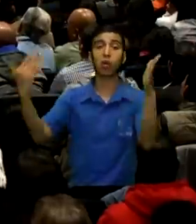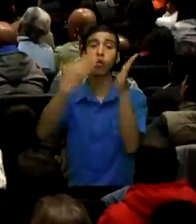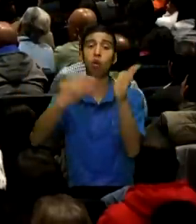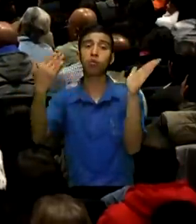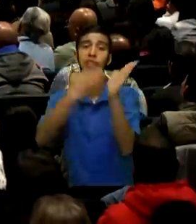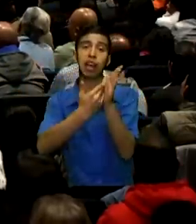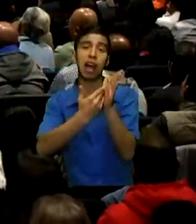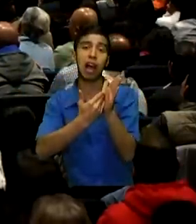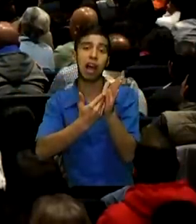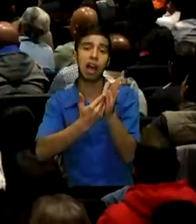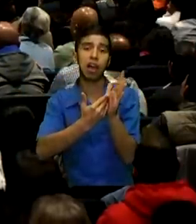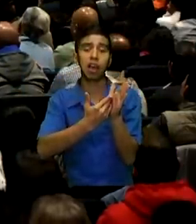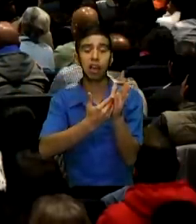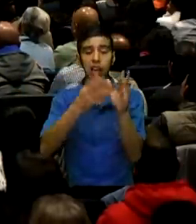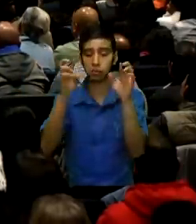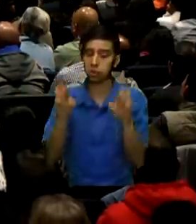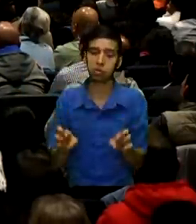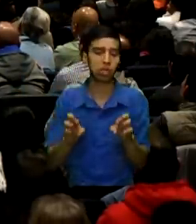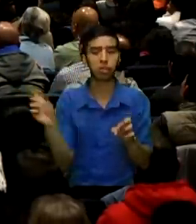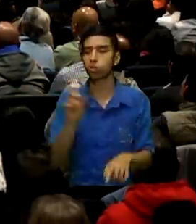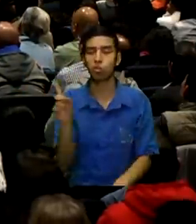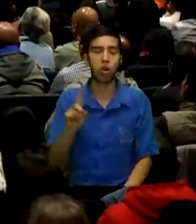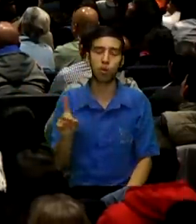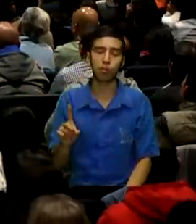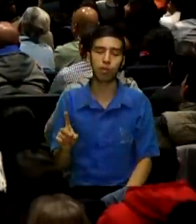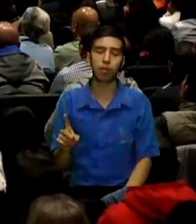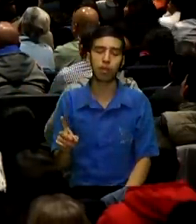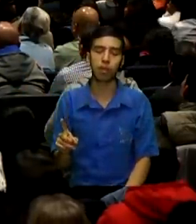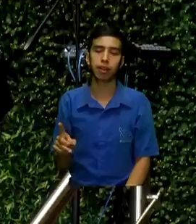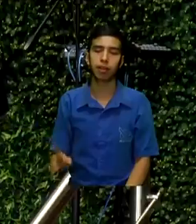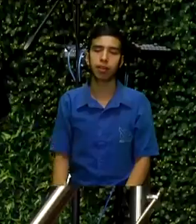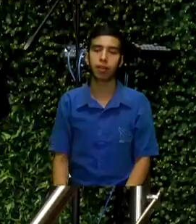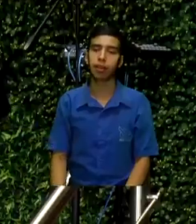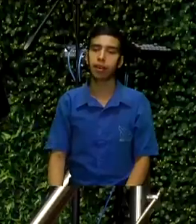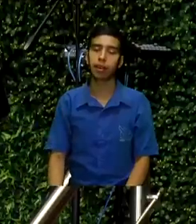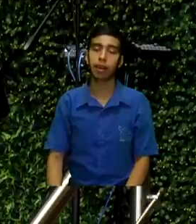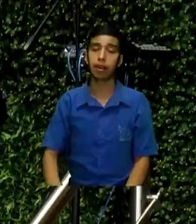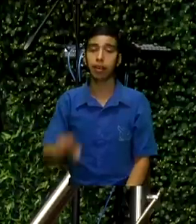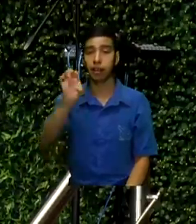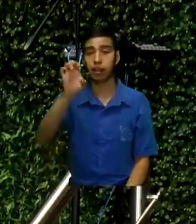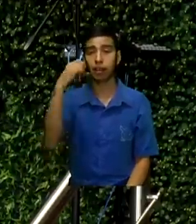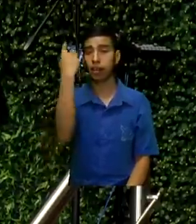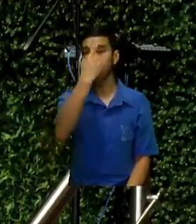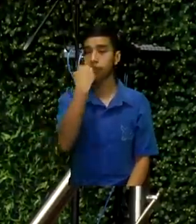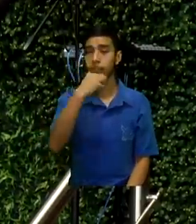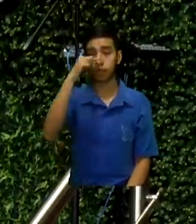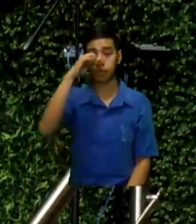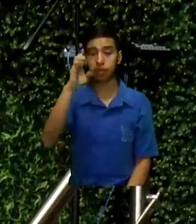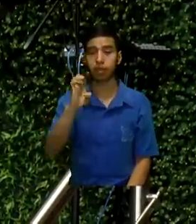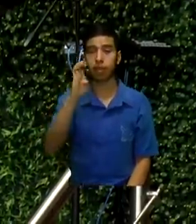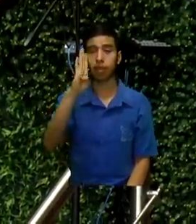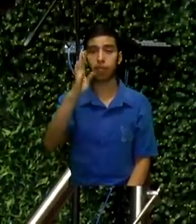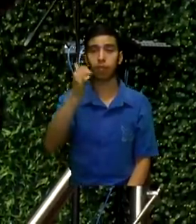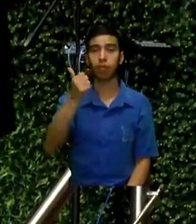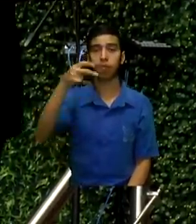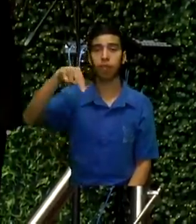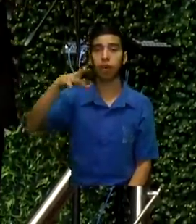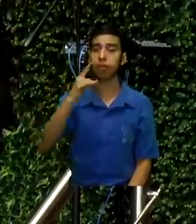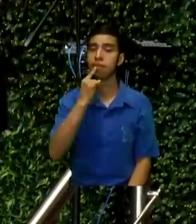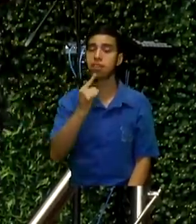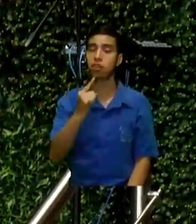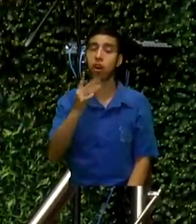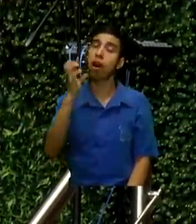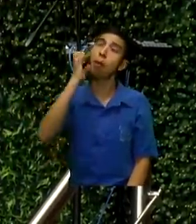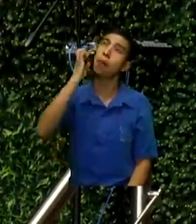¡Padre! ¿Qué más? Bueno, digo, Señor Jesús, recibe mi espíritu.